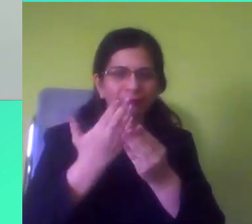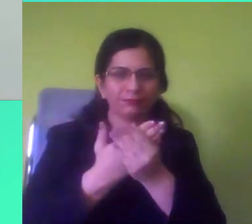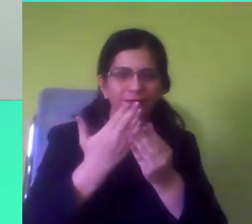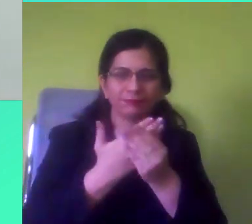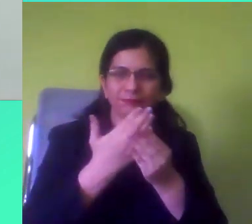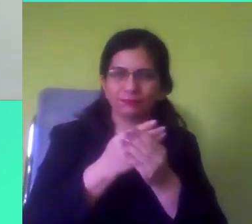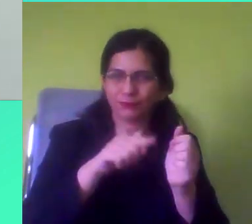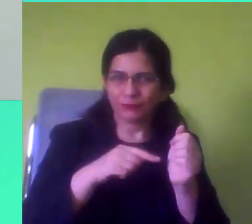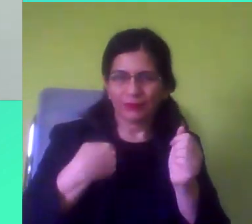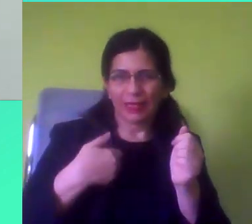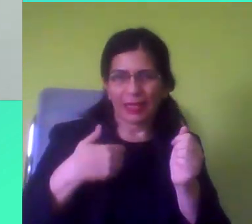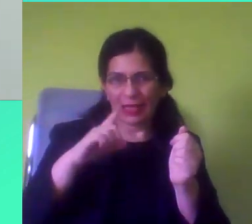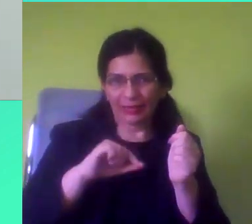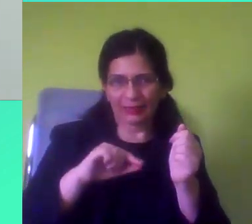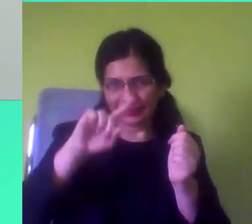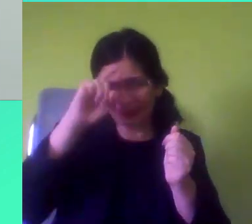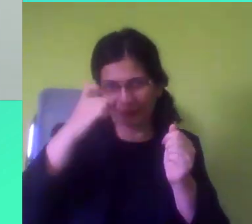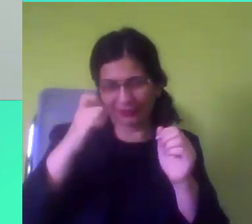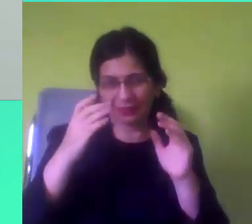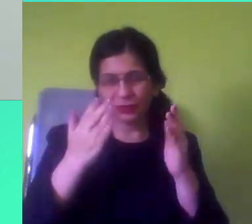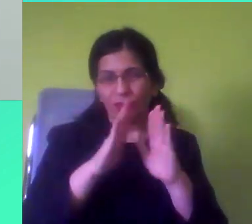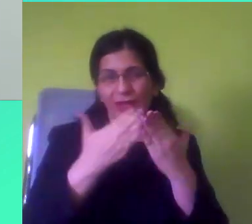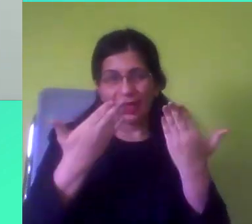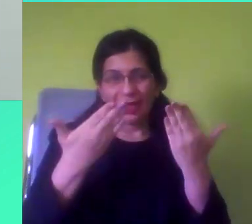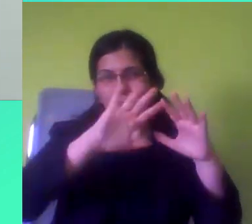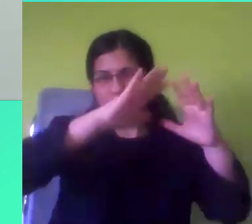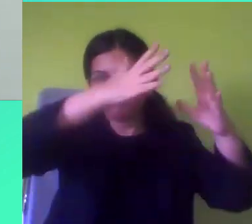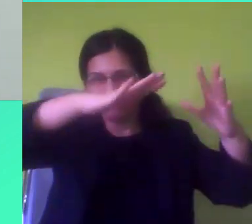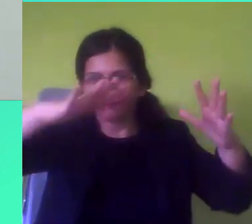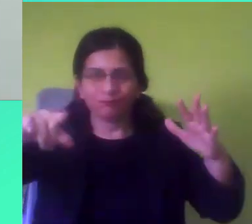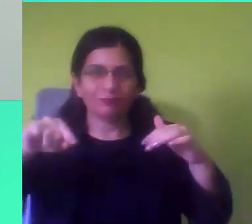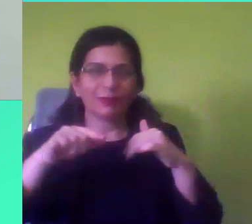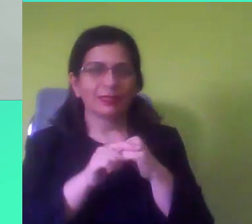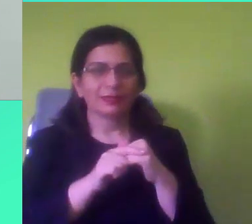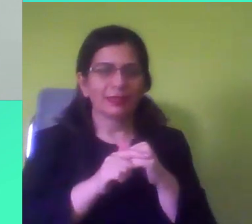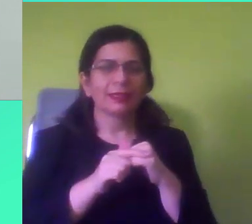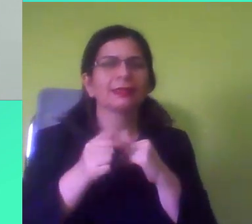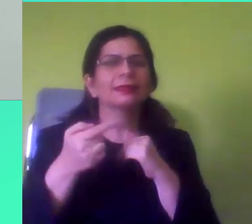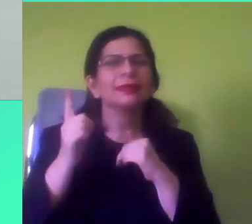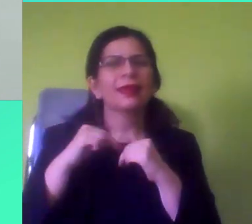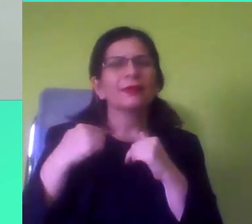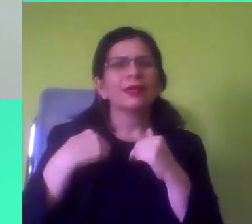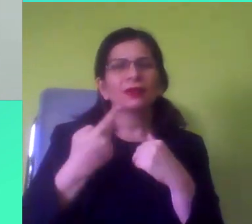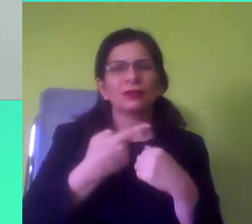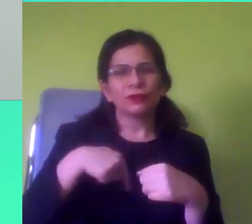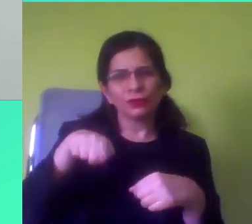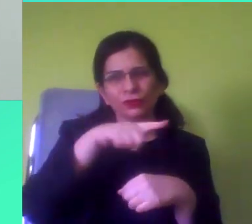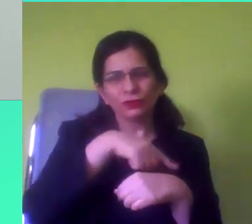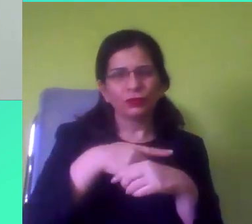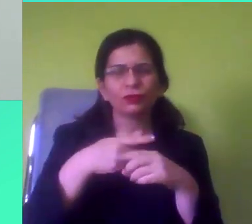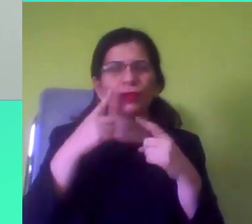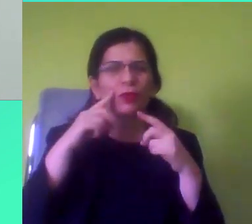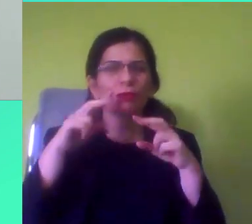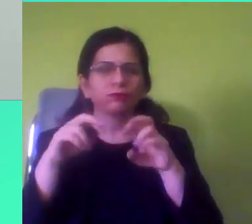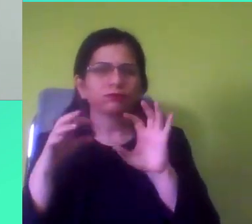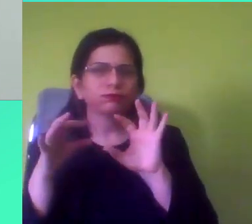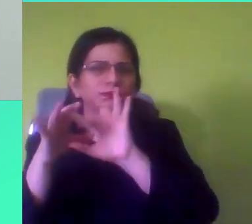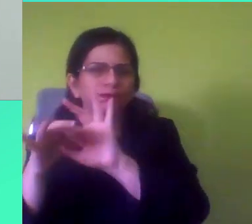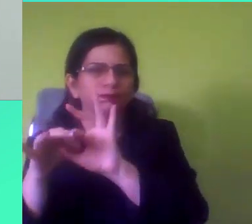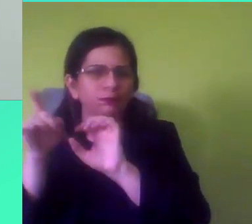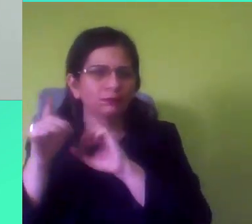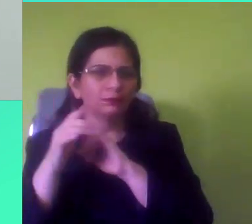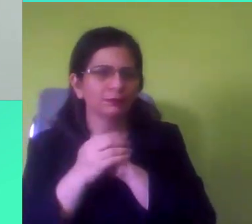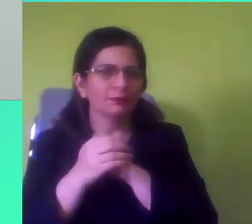del Inventario Nacional de Glaciares, tuvimos la oportunidad de trabajar el grupo del inventario en conjunto